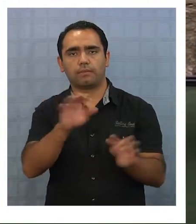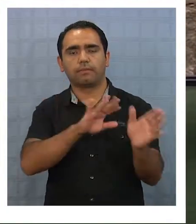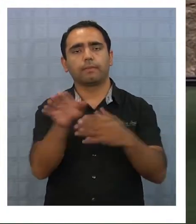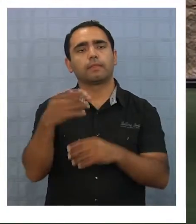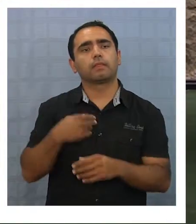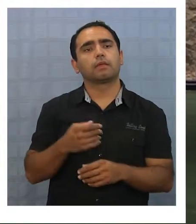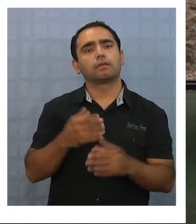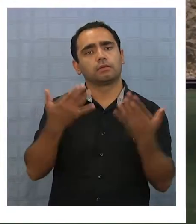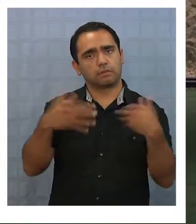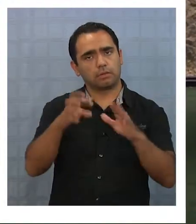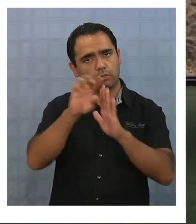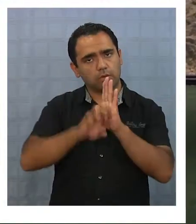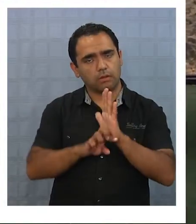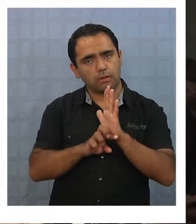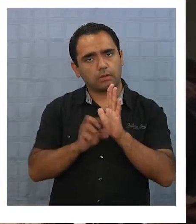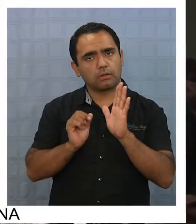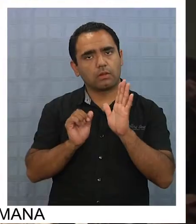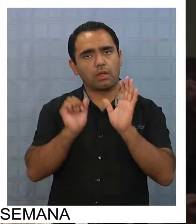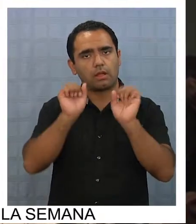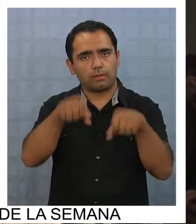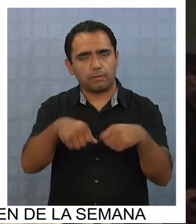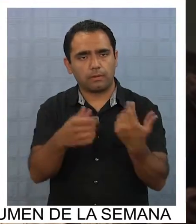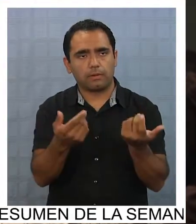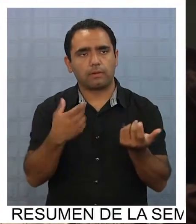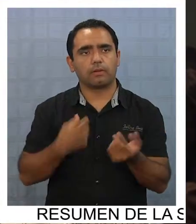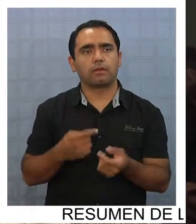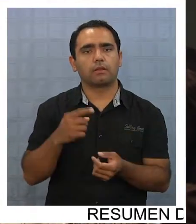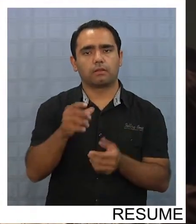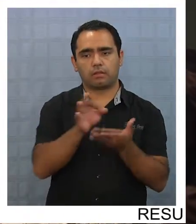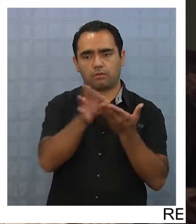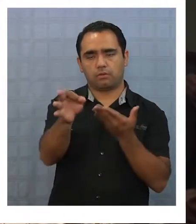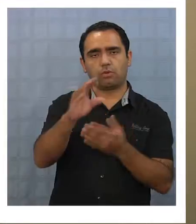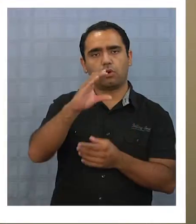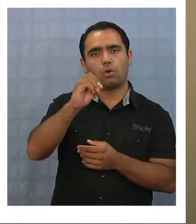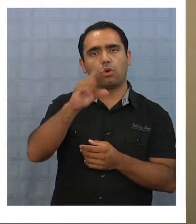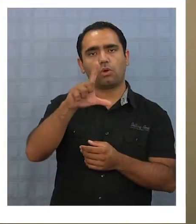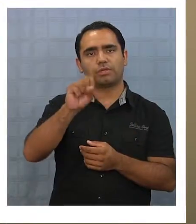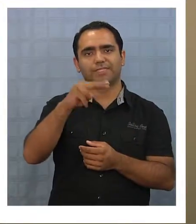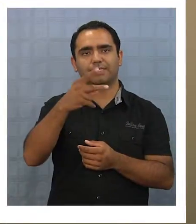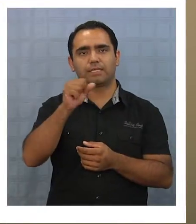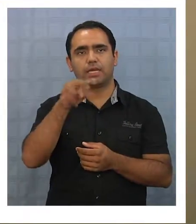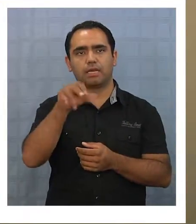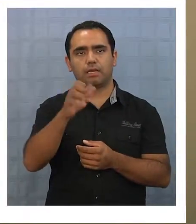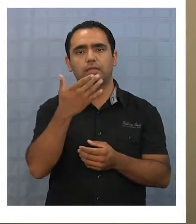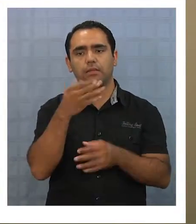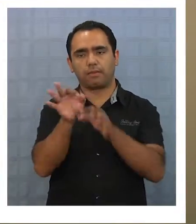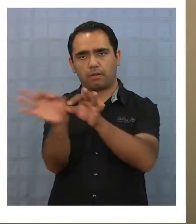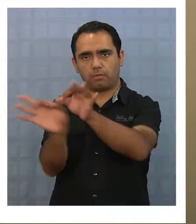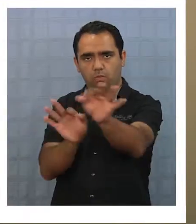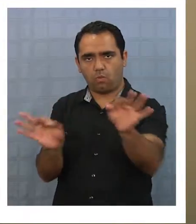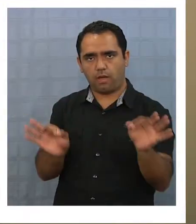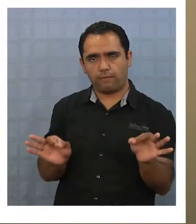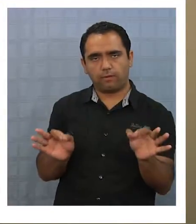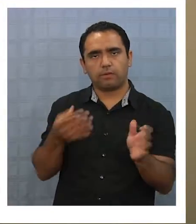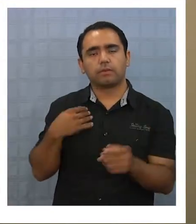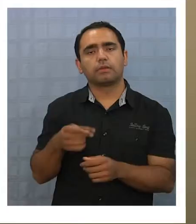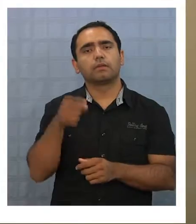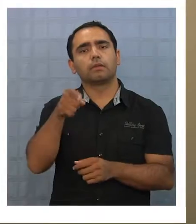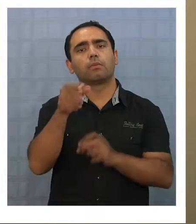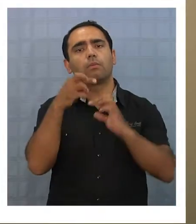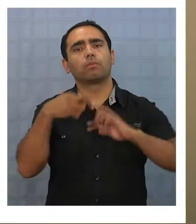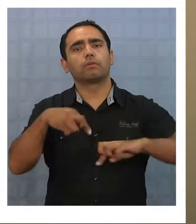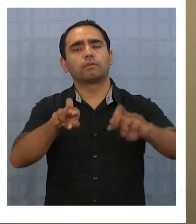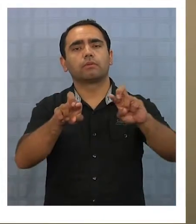Tenemos un proyecto recién aprobado de electrificar a la comuna de Colchane, varios poblados de la comuna